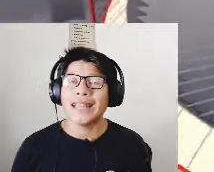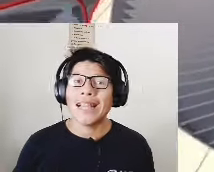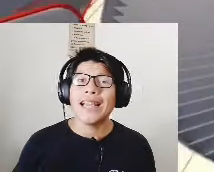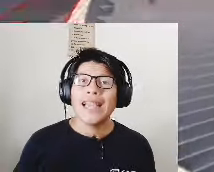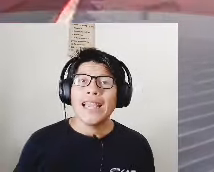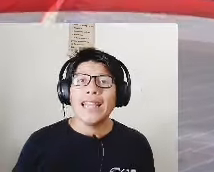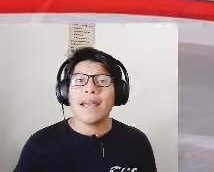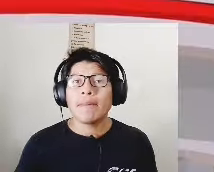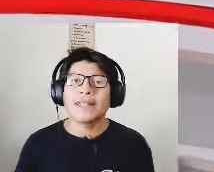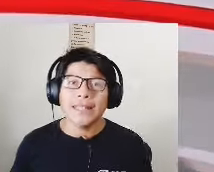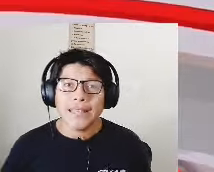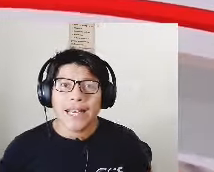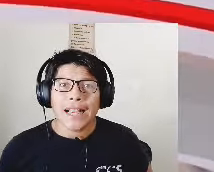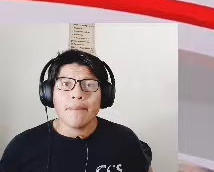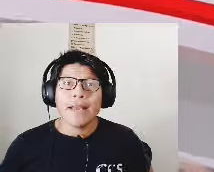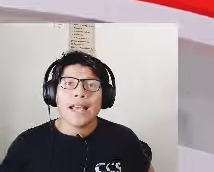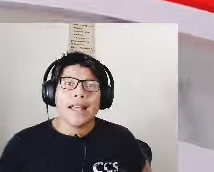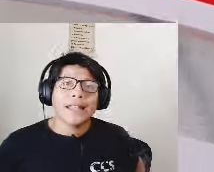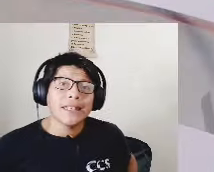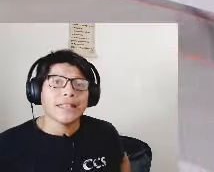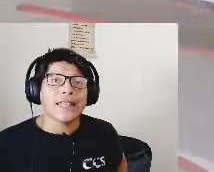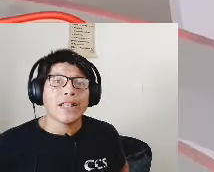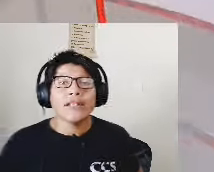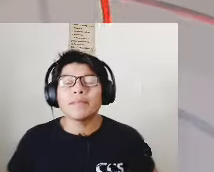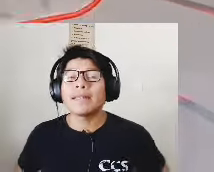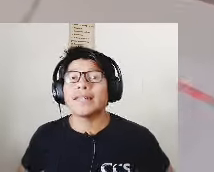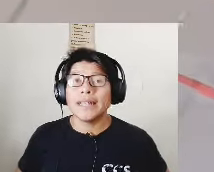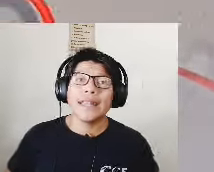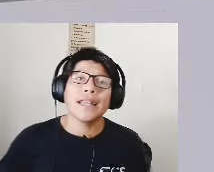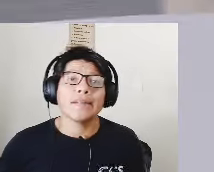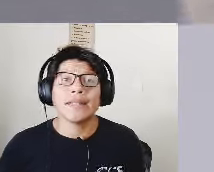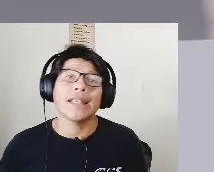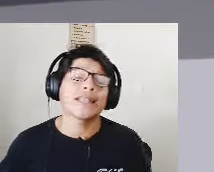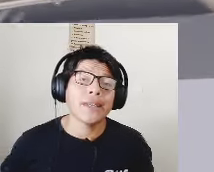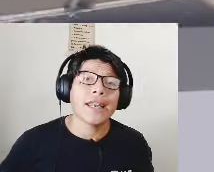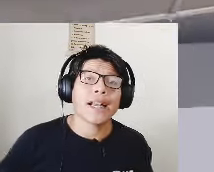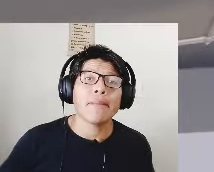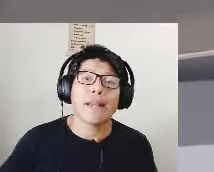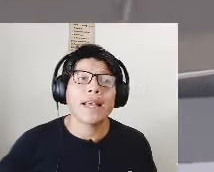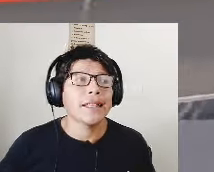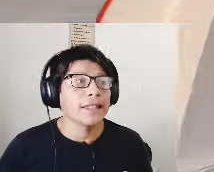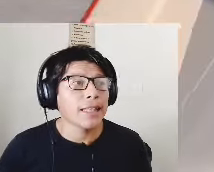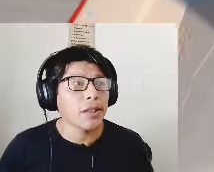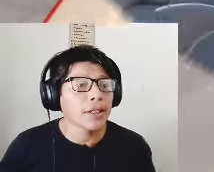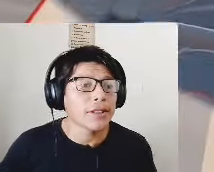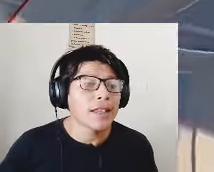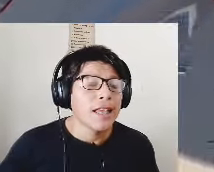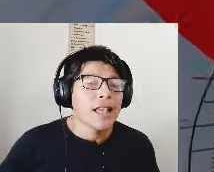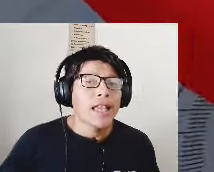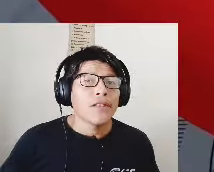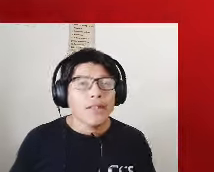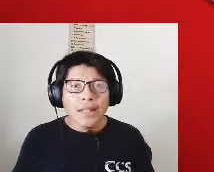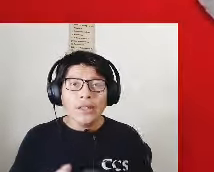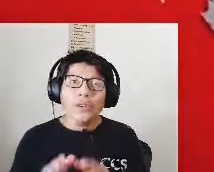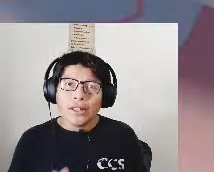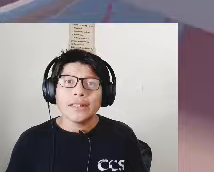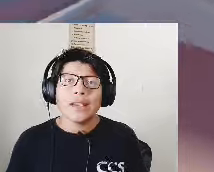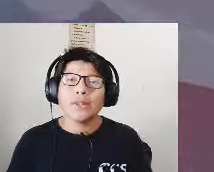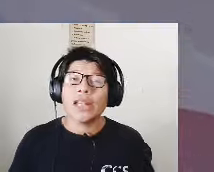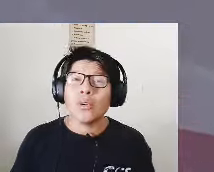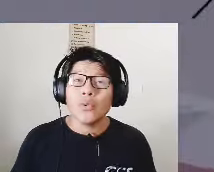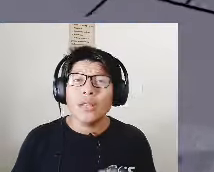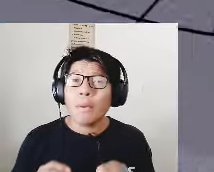que está en la presidencia de la Cámara de Senadores, presidente de la mesa directiva de la Cámara de Senadores. Fernández